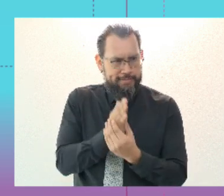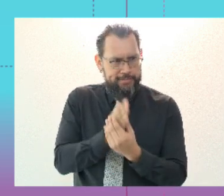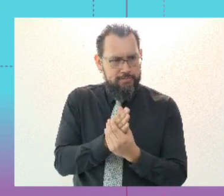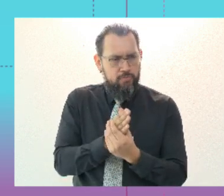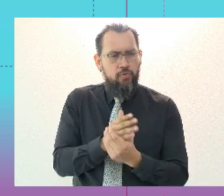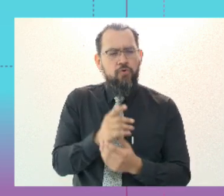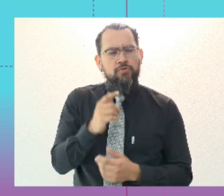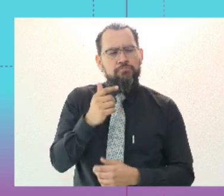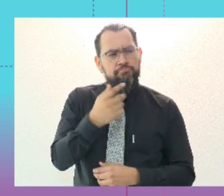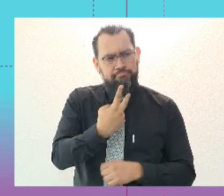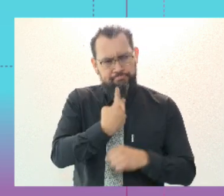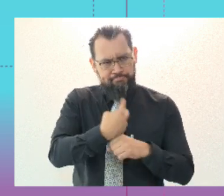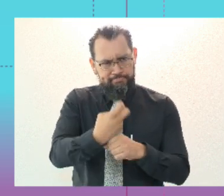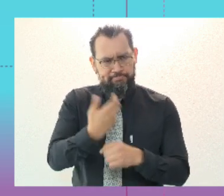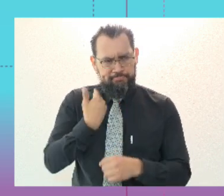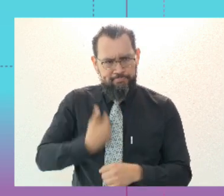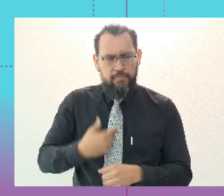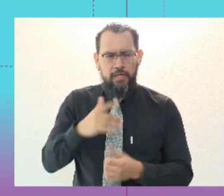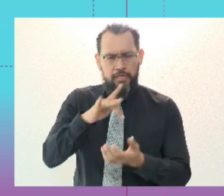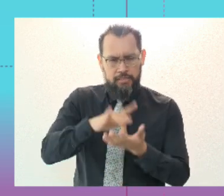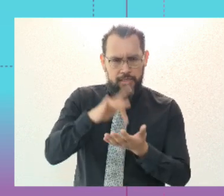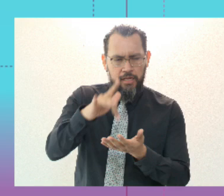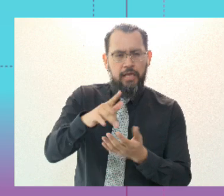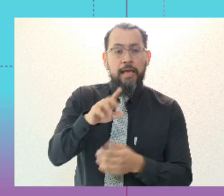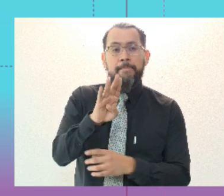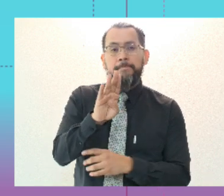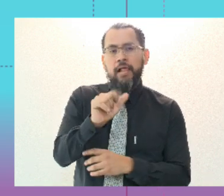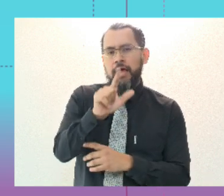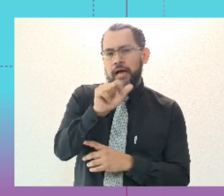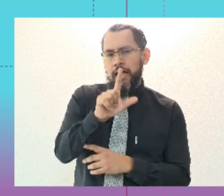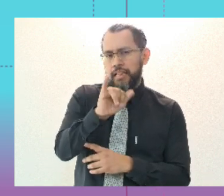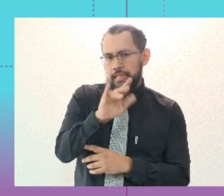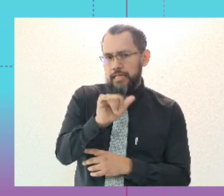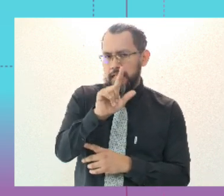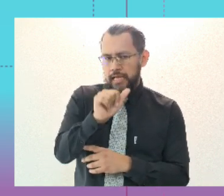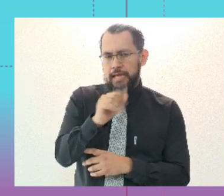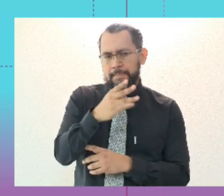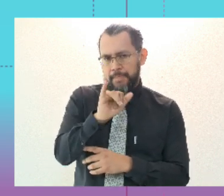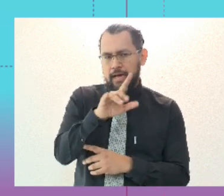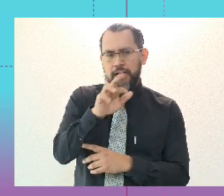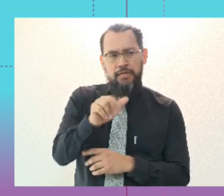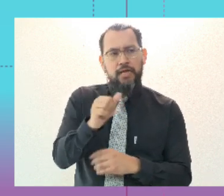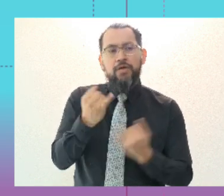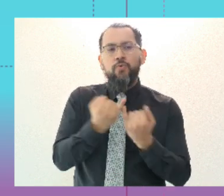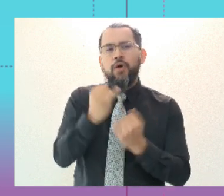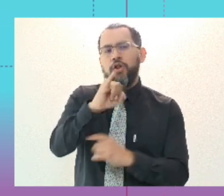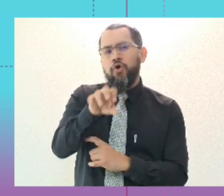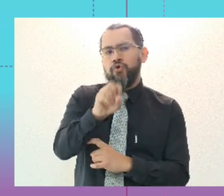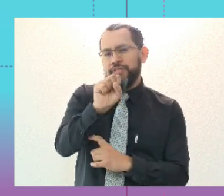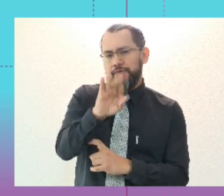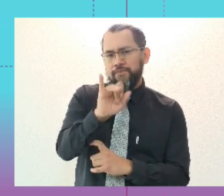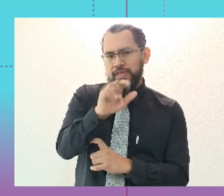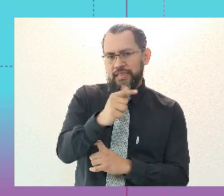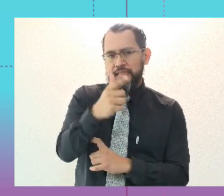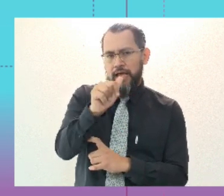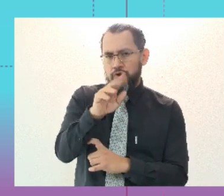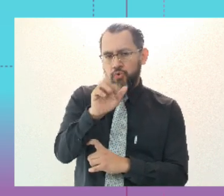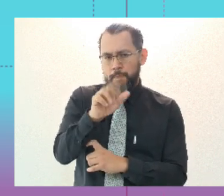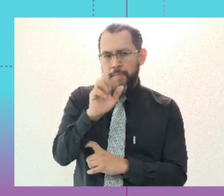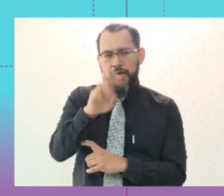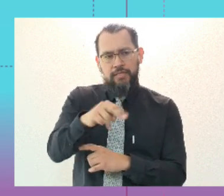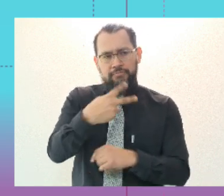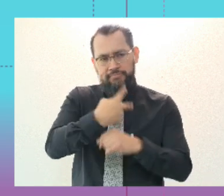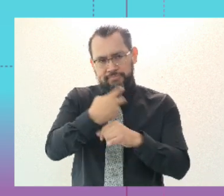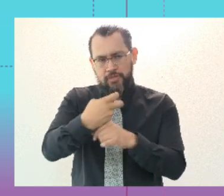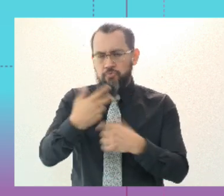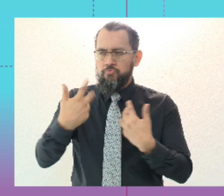la invitación por parte de la comisionada Blanca Lilia Ibarra y de la comisionada Josefina Román, quienes muy amablemente